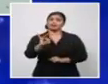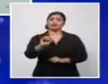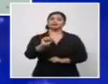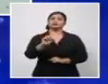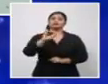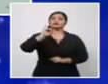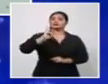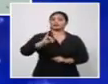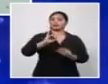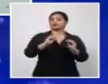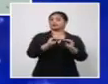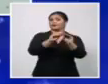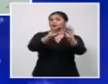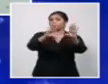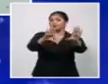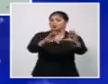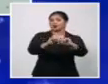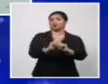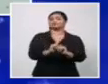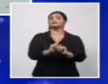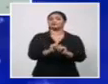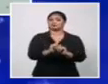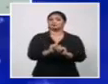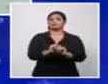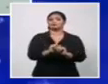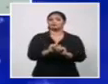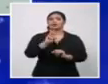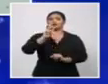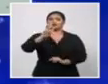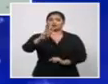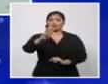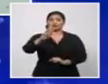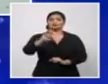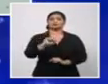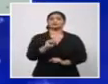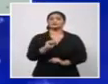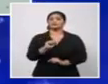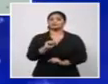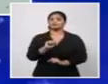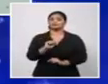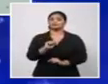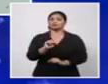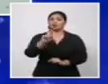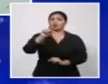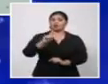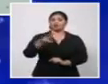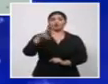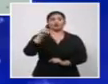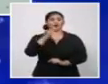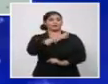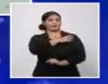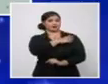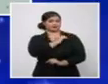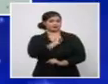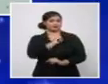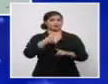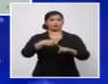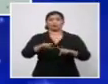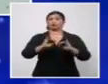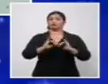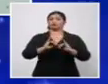Madruga, 3 de Guino y 3 de Guines y 1 de Nueva Paz. En la provincia de